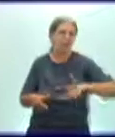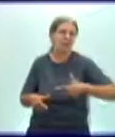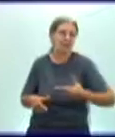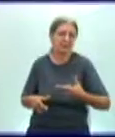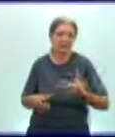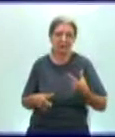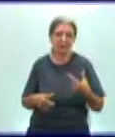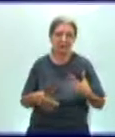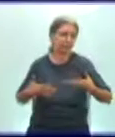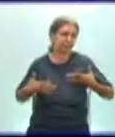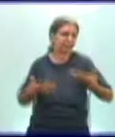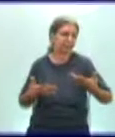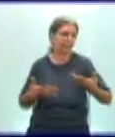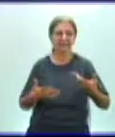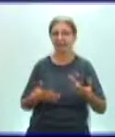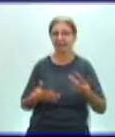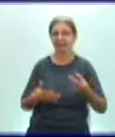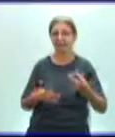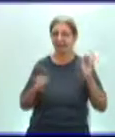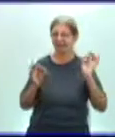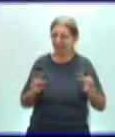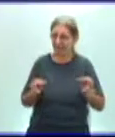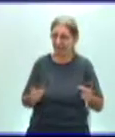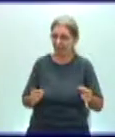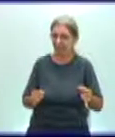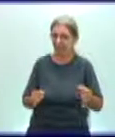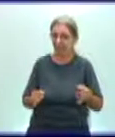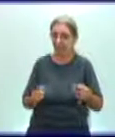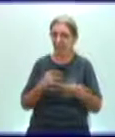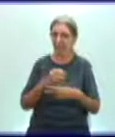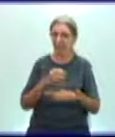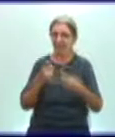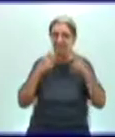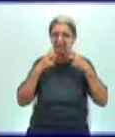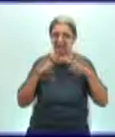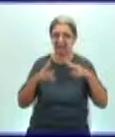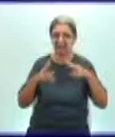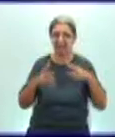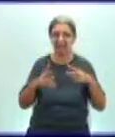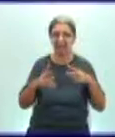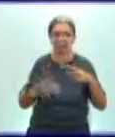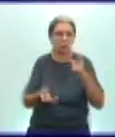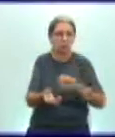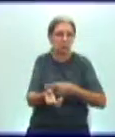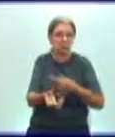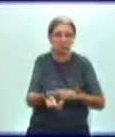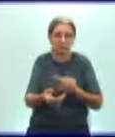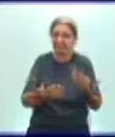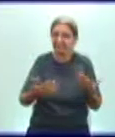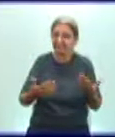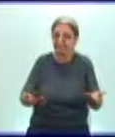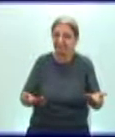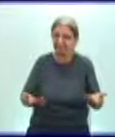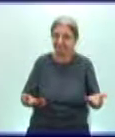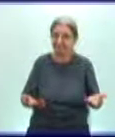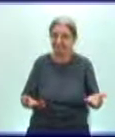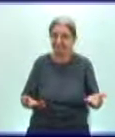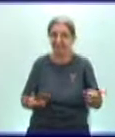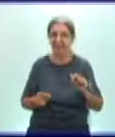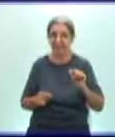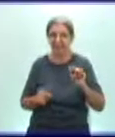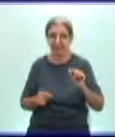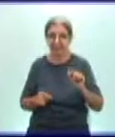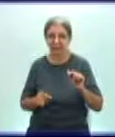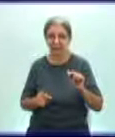realidad. Usted debe ser capaz de comentar aspectos significativos de la vida y de la obra de